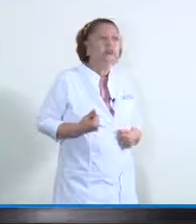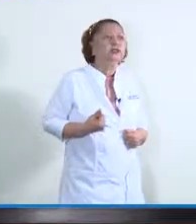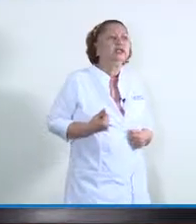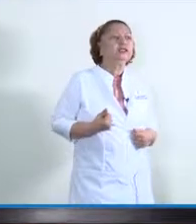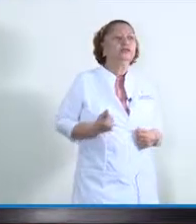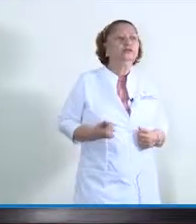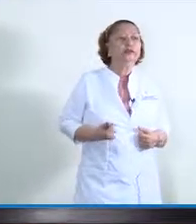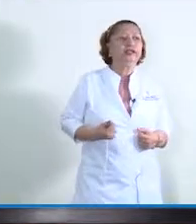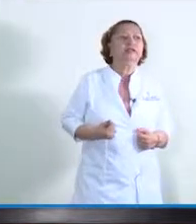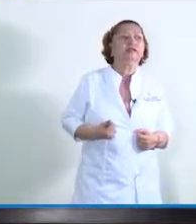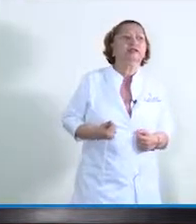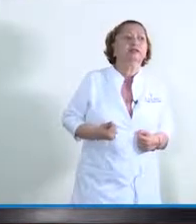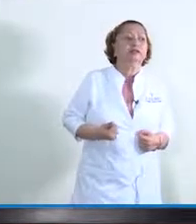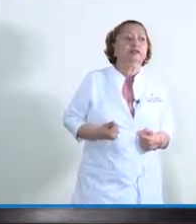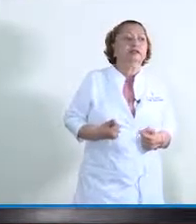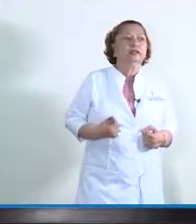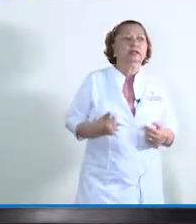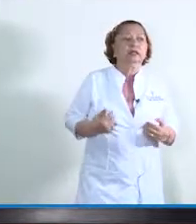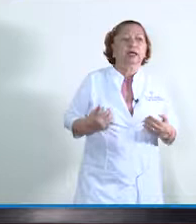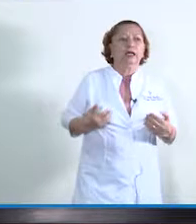Esta persona sufre